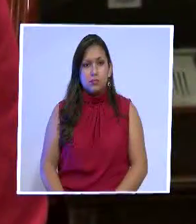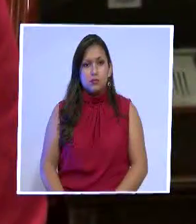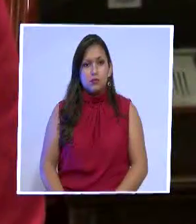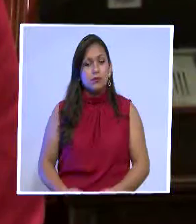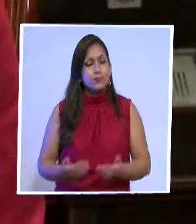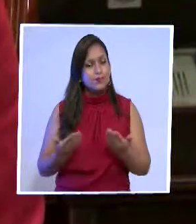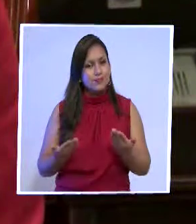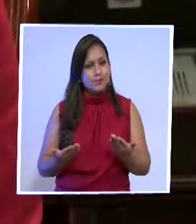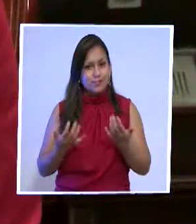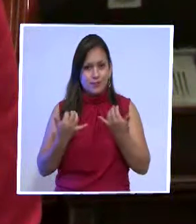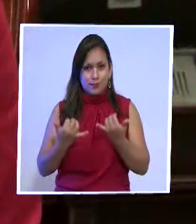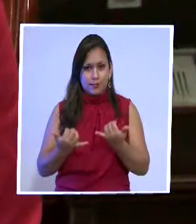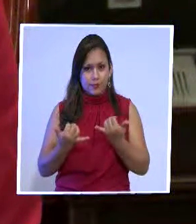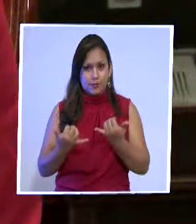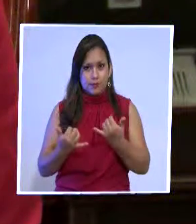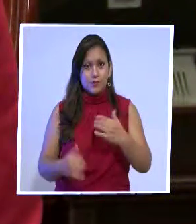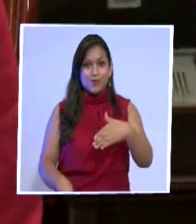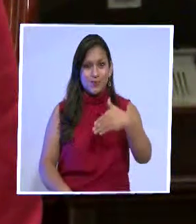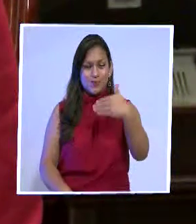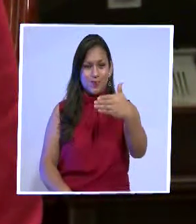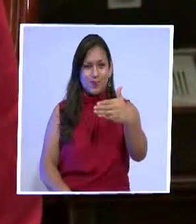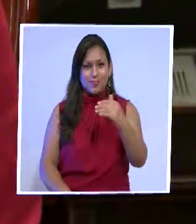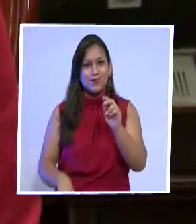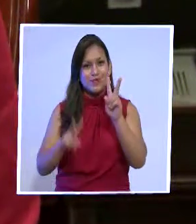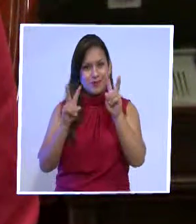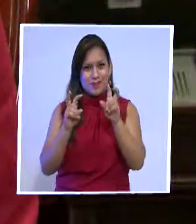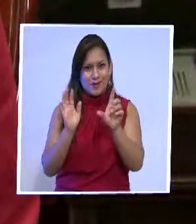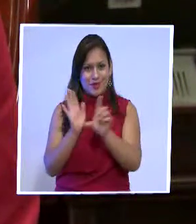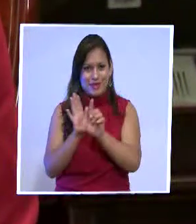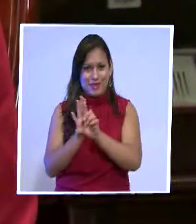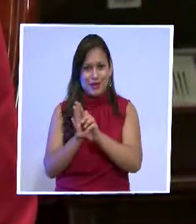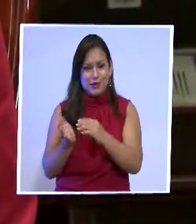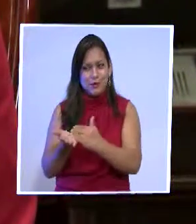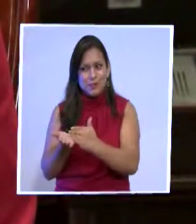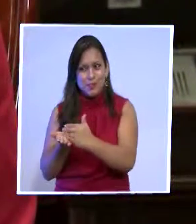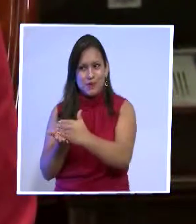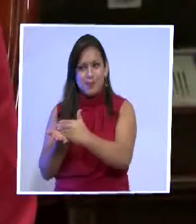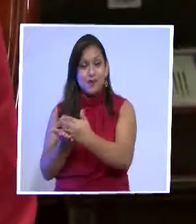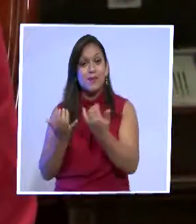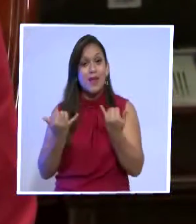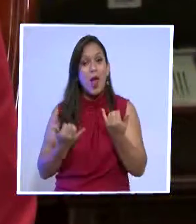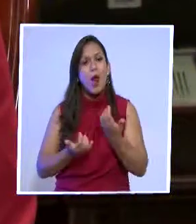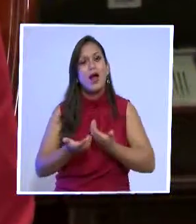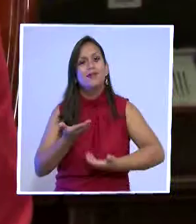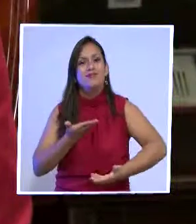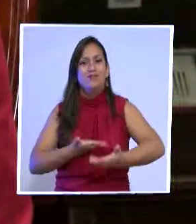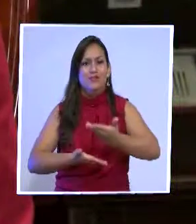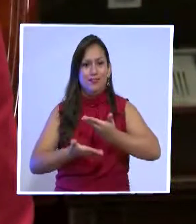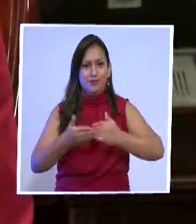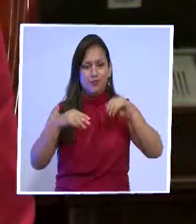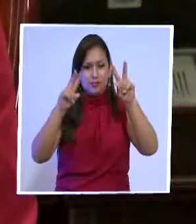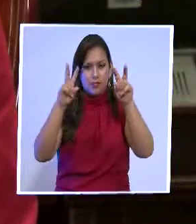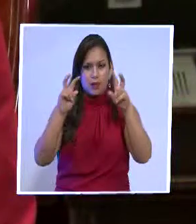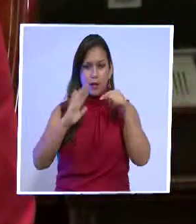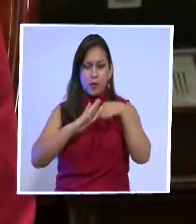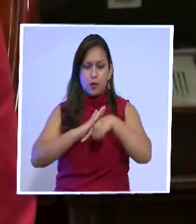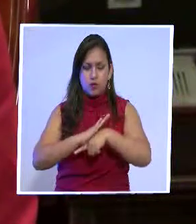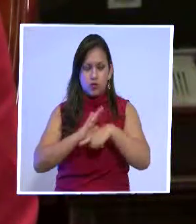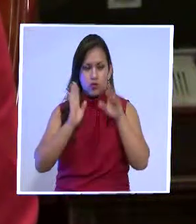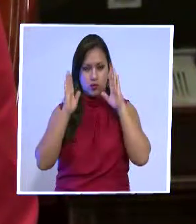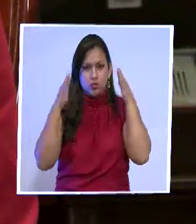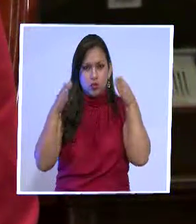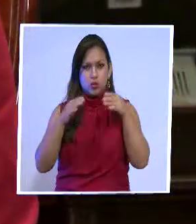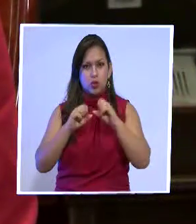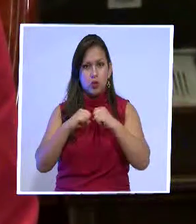Nos vamos a abstraer en los próximos minutos de los temas legislativos para compartir con nuestro público un aspecto de profundo interés social